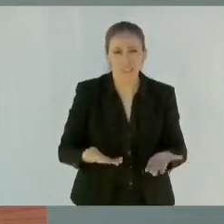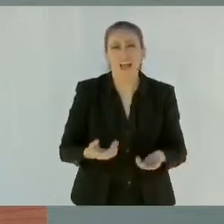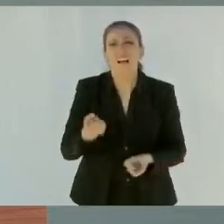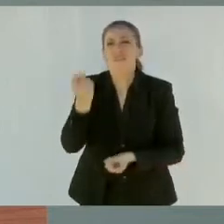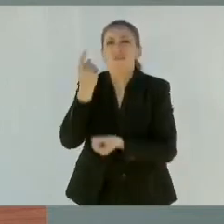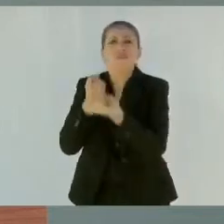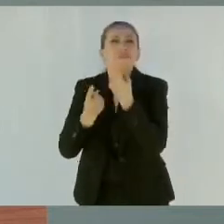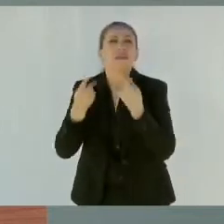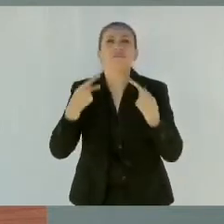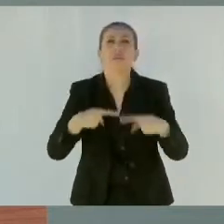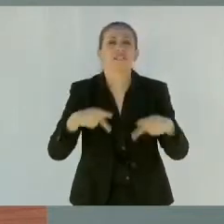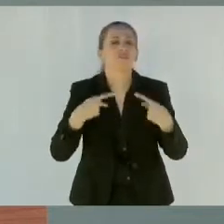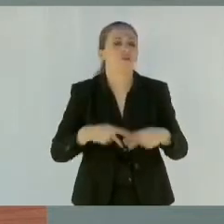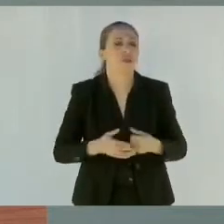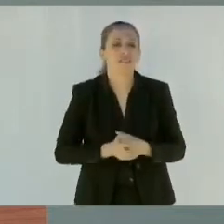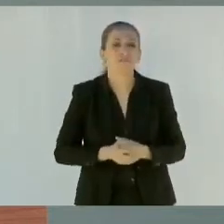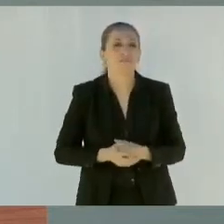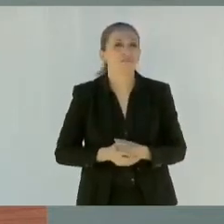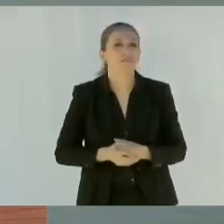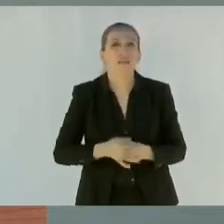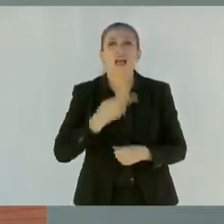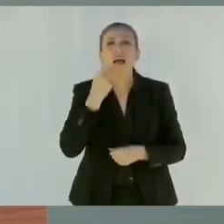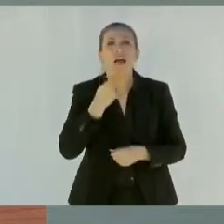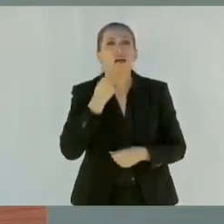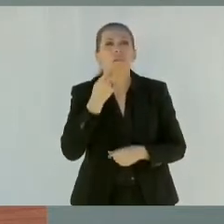porque engañaron mucho,